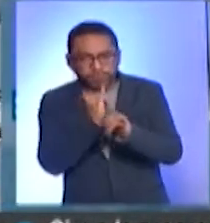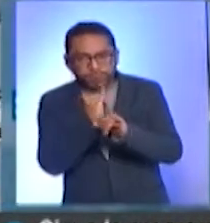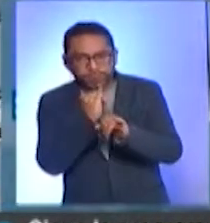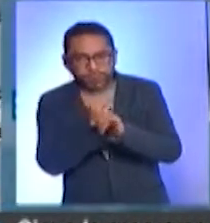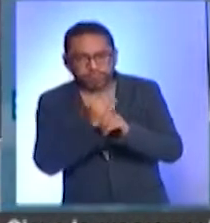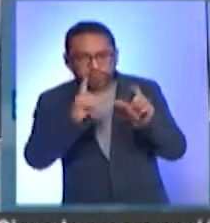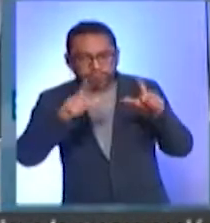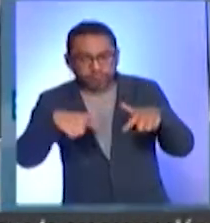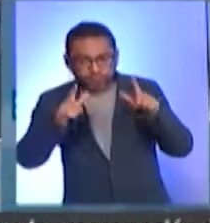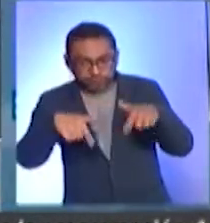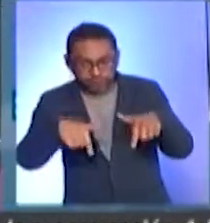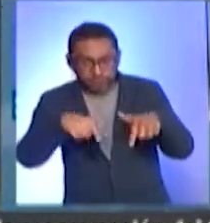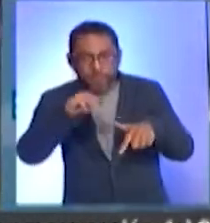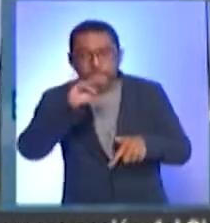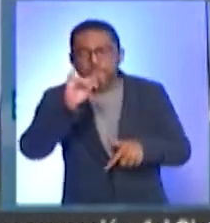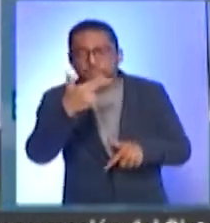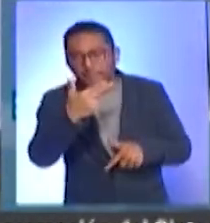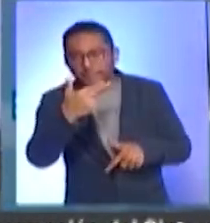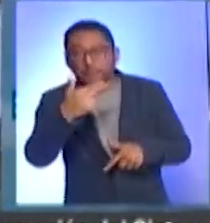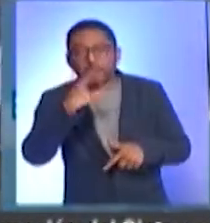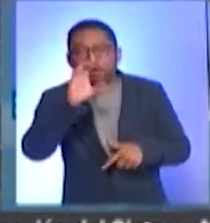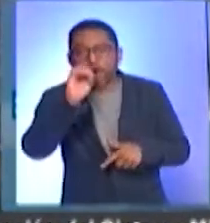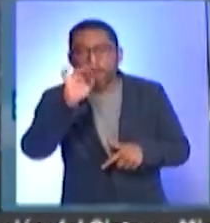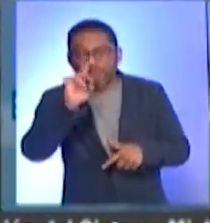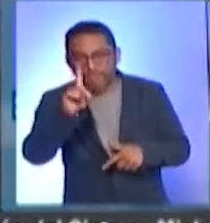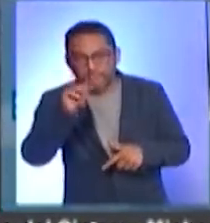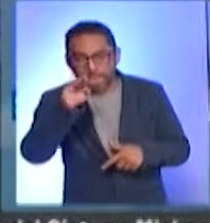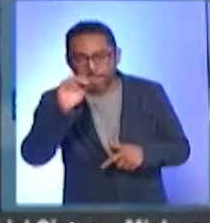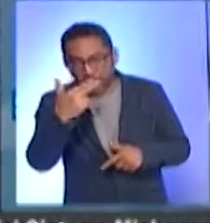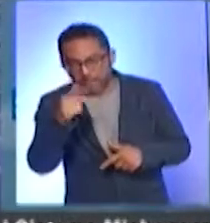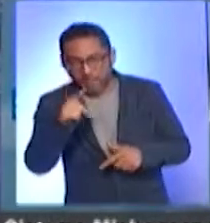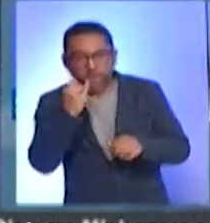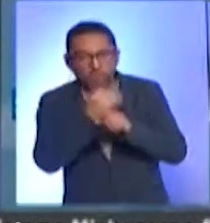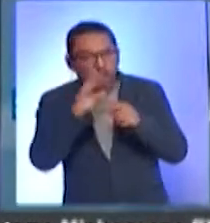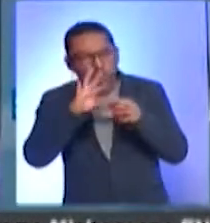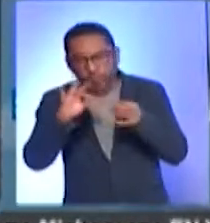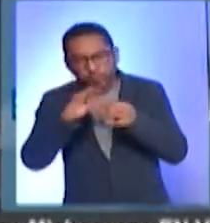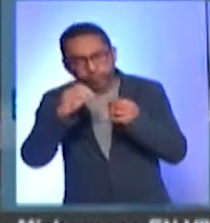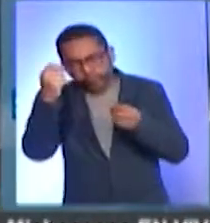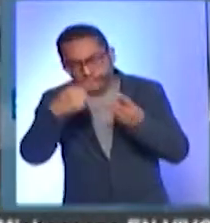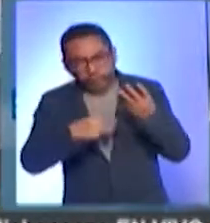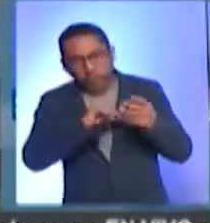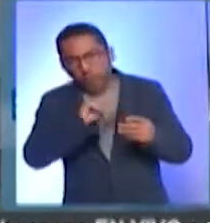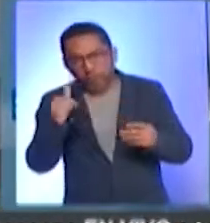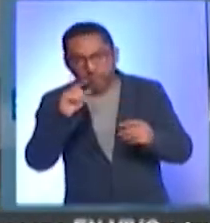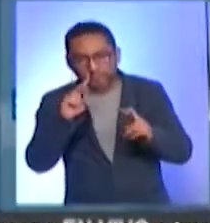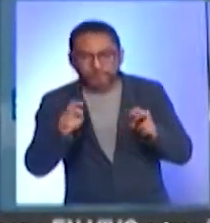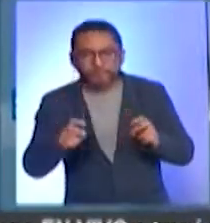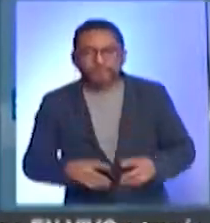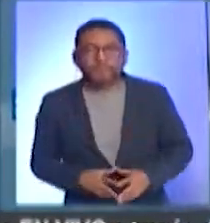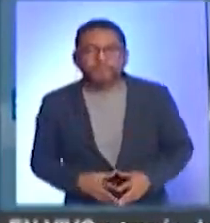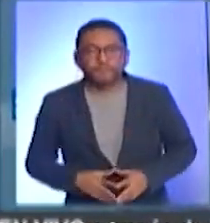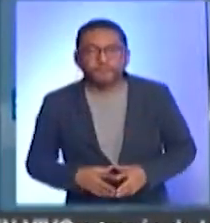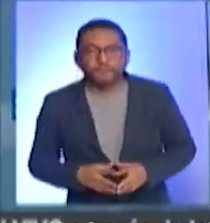19 donde encontrarán toda la información disponible sobre el tema s&m noticias